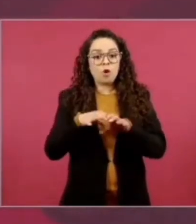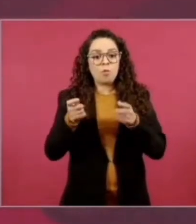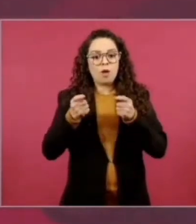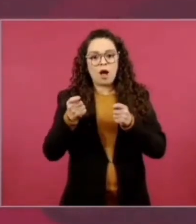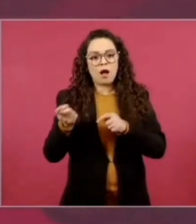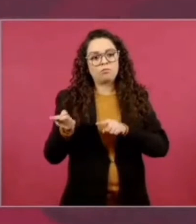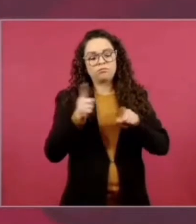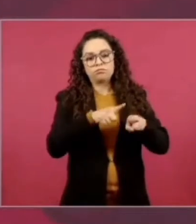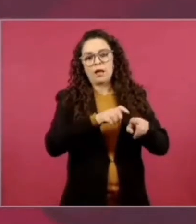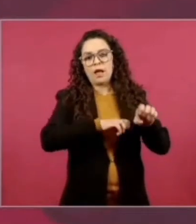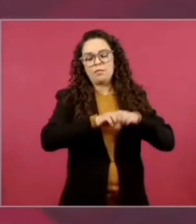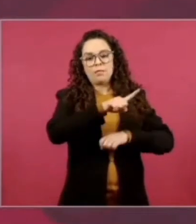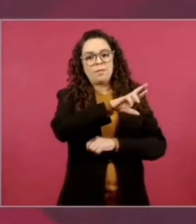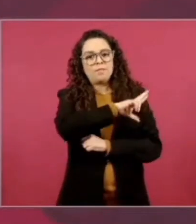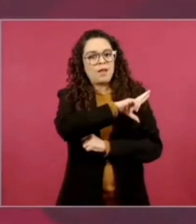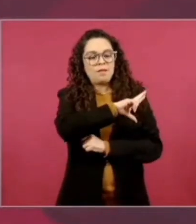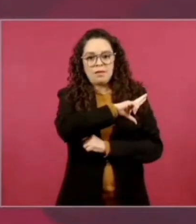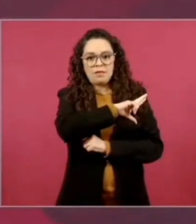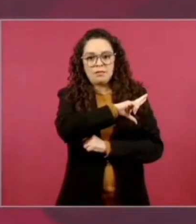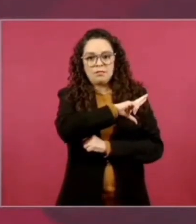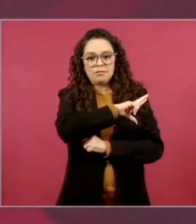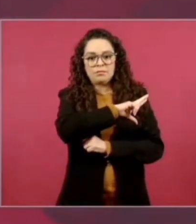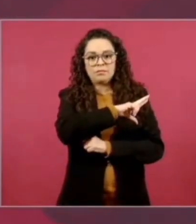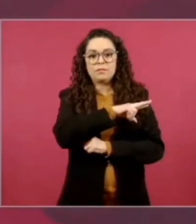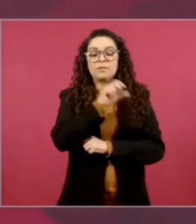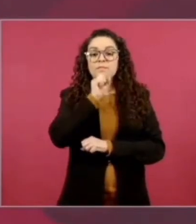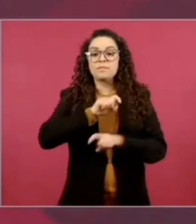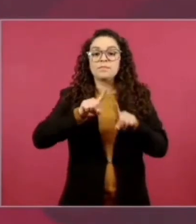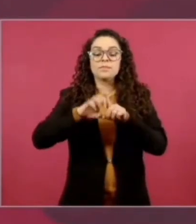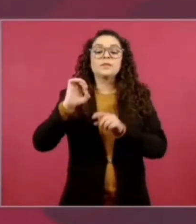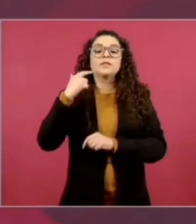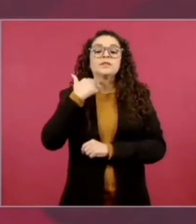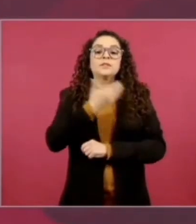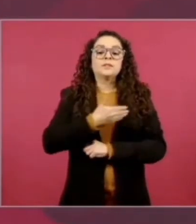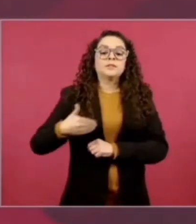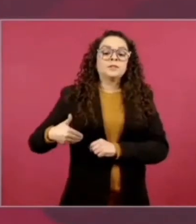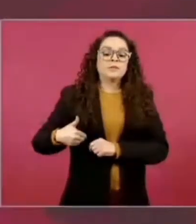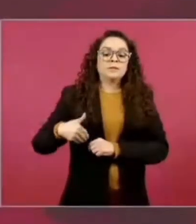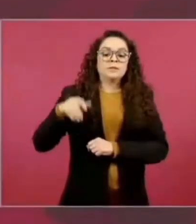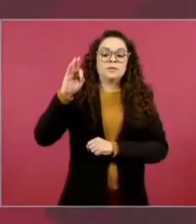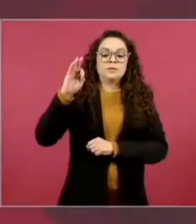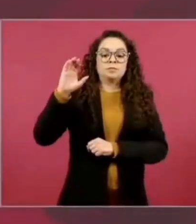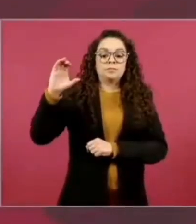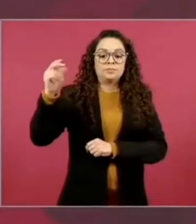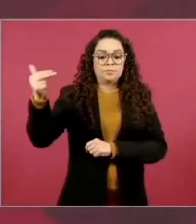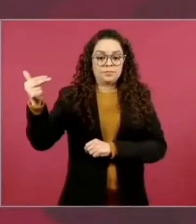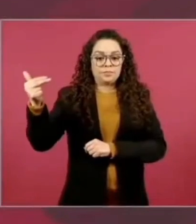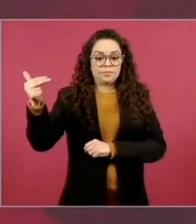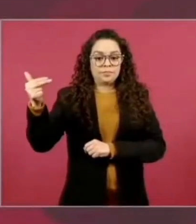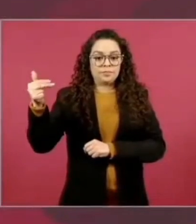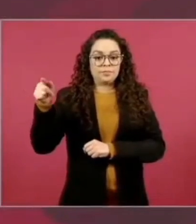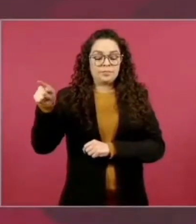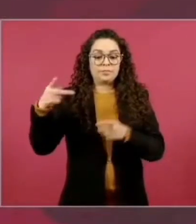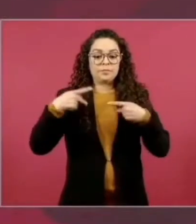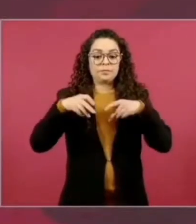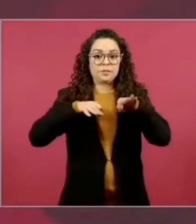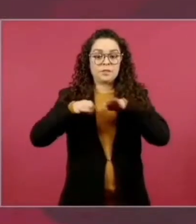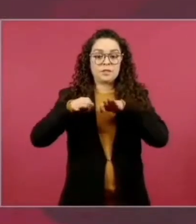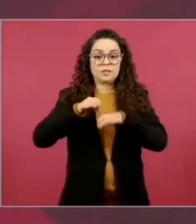y la que hizo Calderón para los trabajadores al servicio del Estado, las dos.